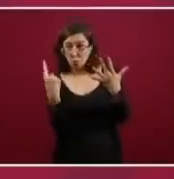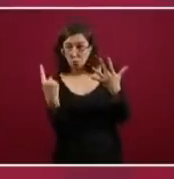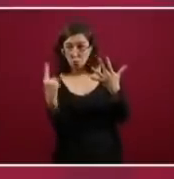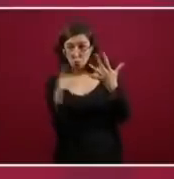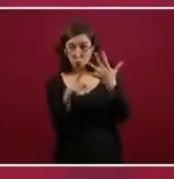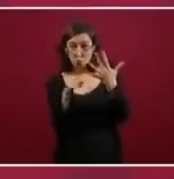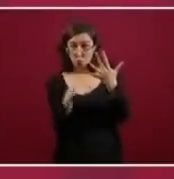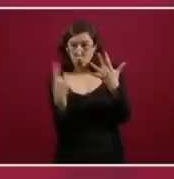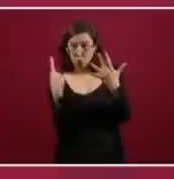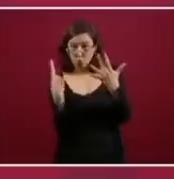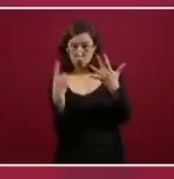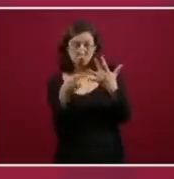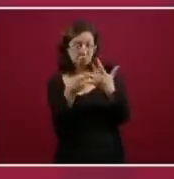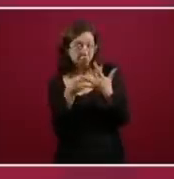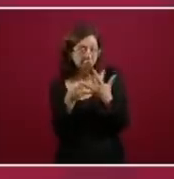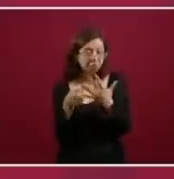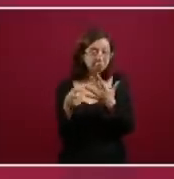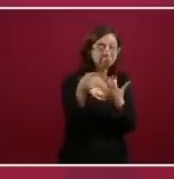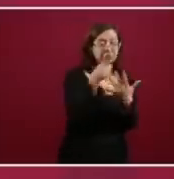de varios factores